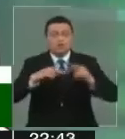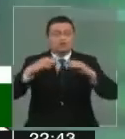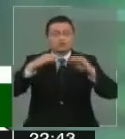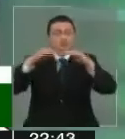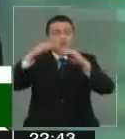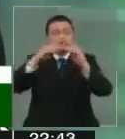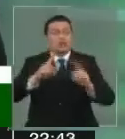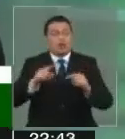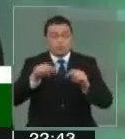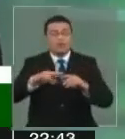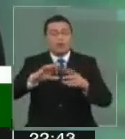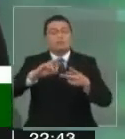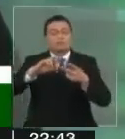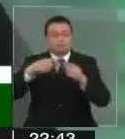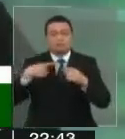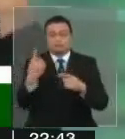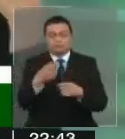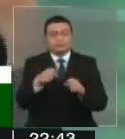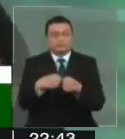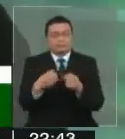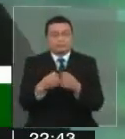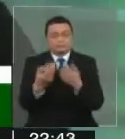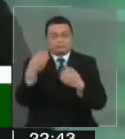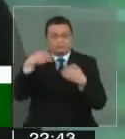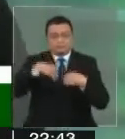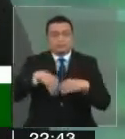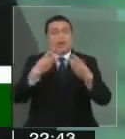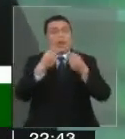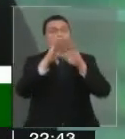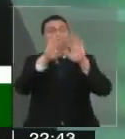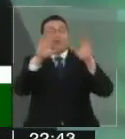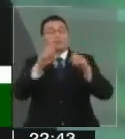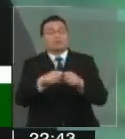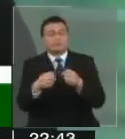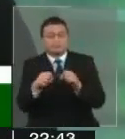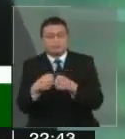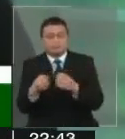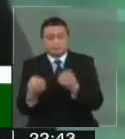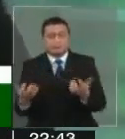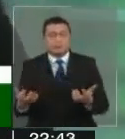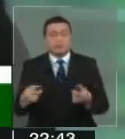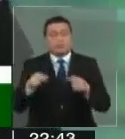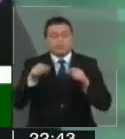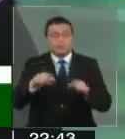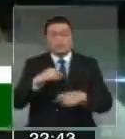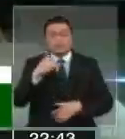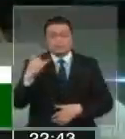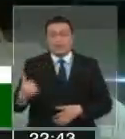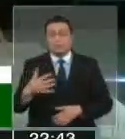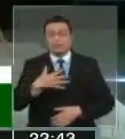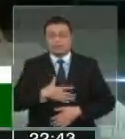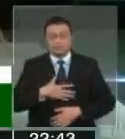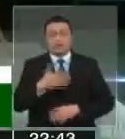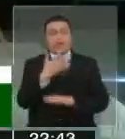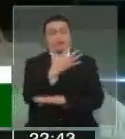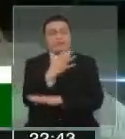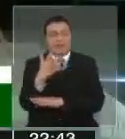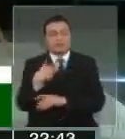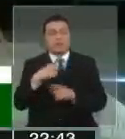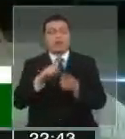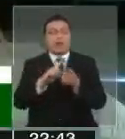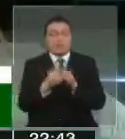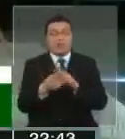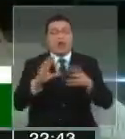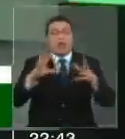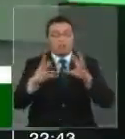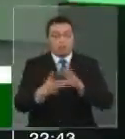así estamos destruyéndonos, destruyendo el medio ambiente. Entonces, bueno, yo creo que siempre quise hacer teatro para transformar el